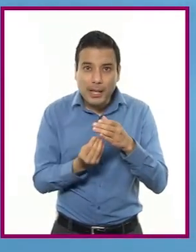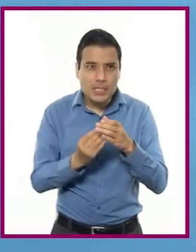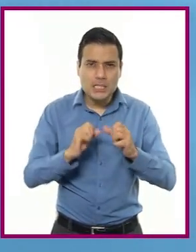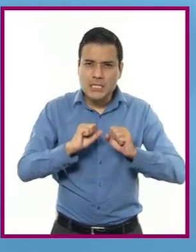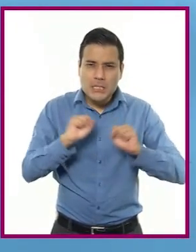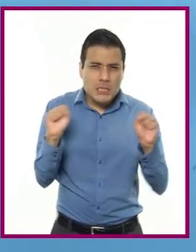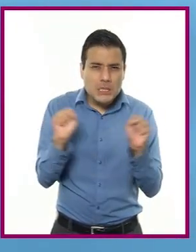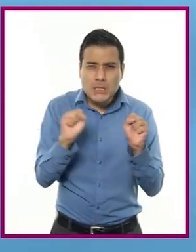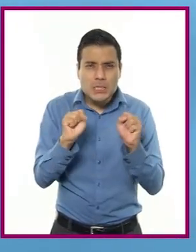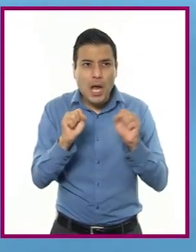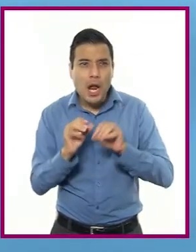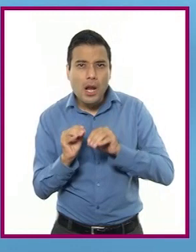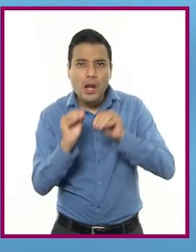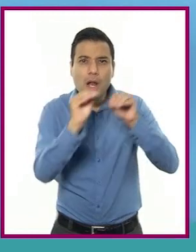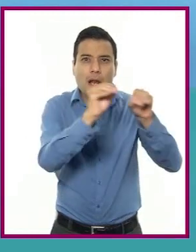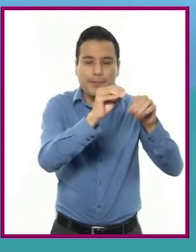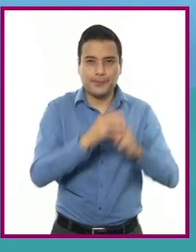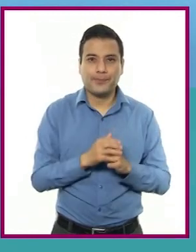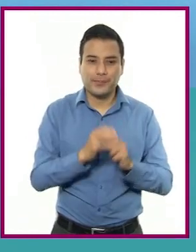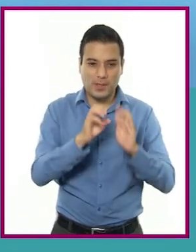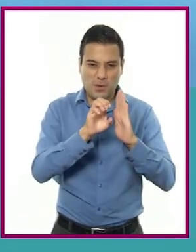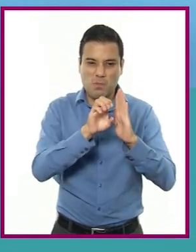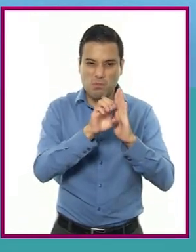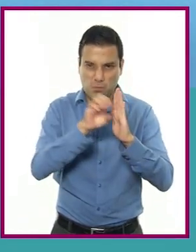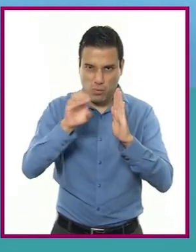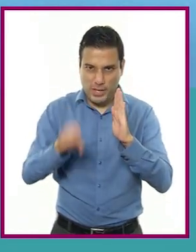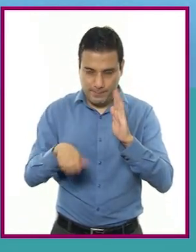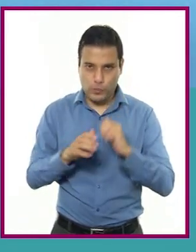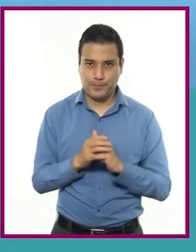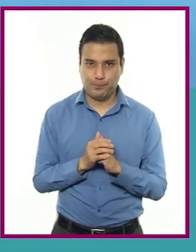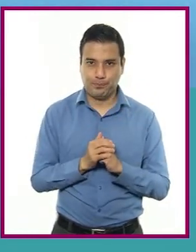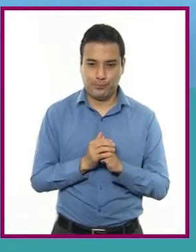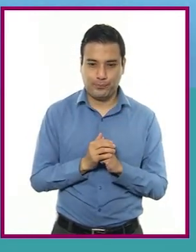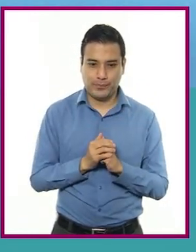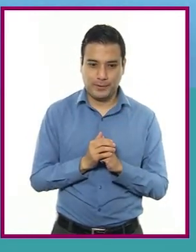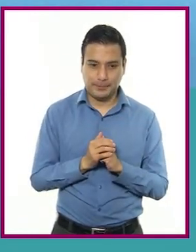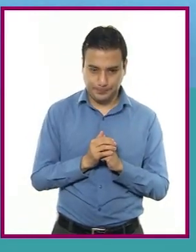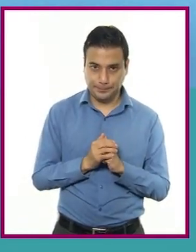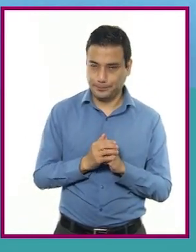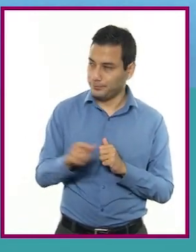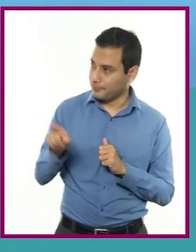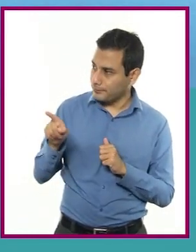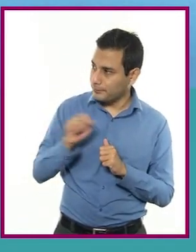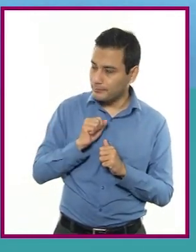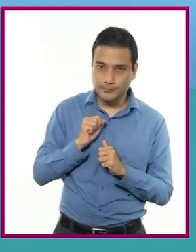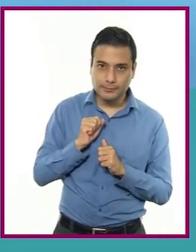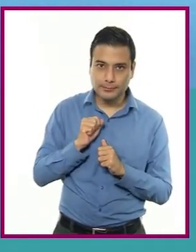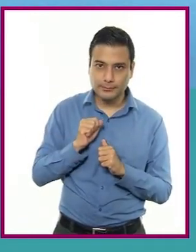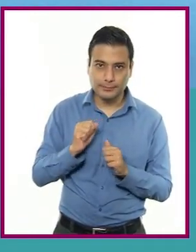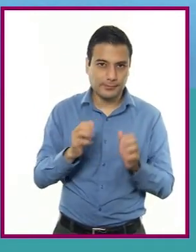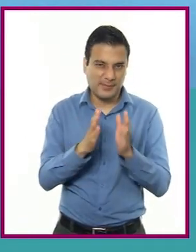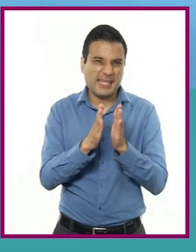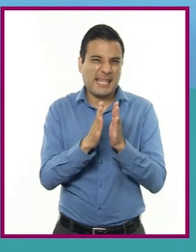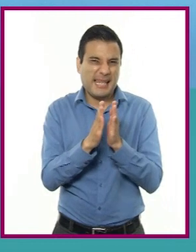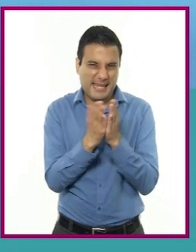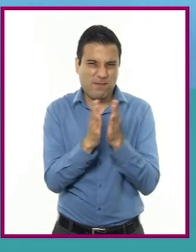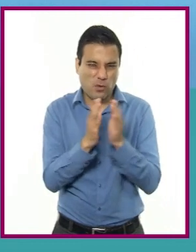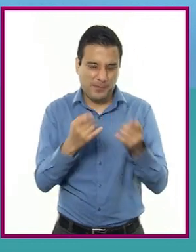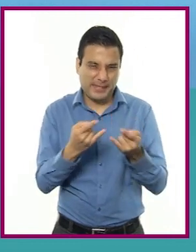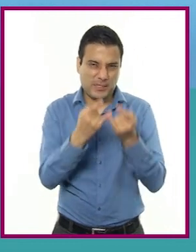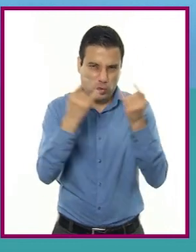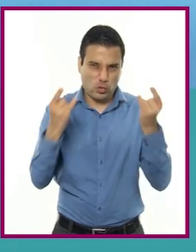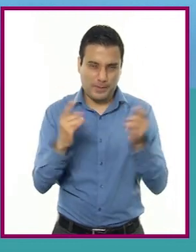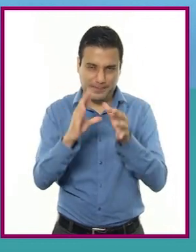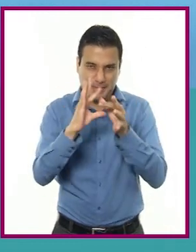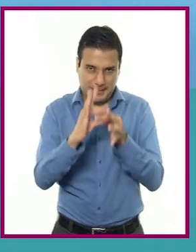accesibles, como ocurrió con Yanga. A continuación, como parte de nuestra sección Leer para reconocernos,